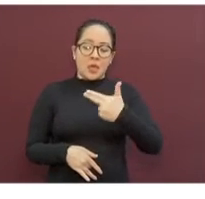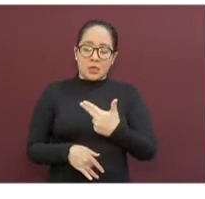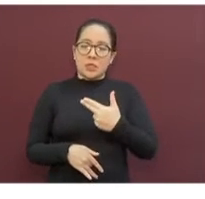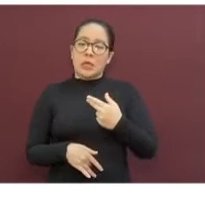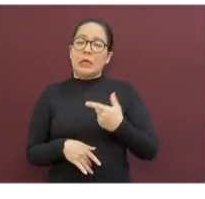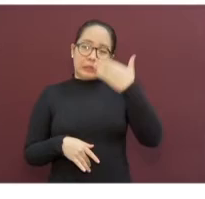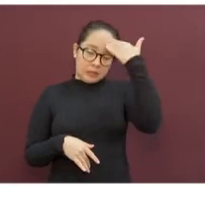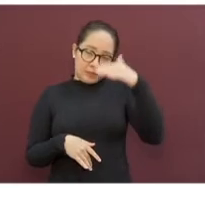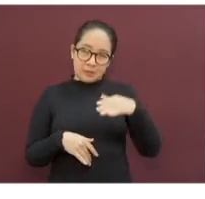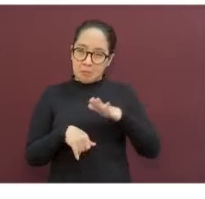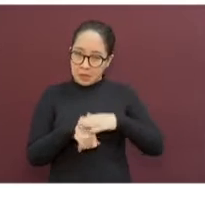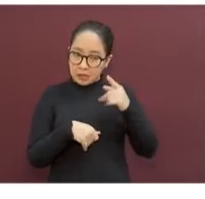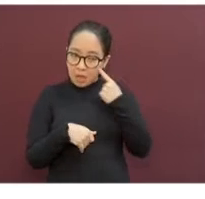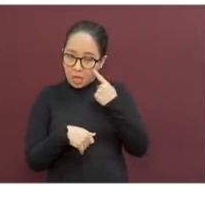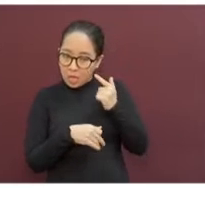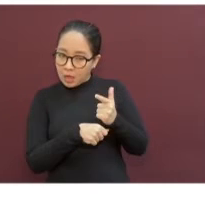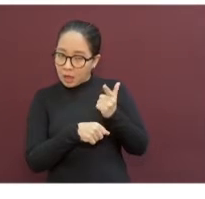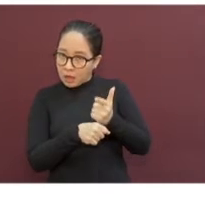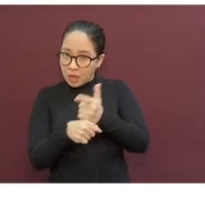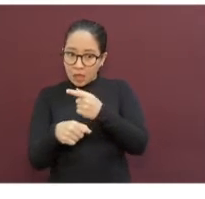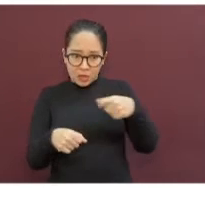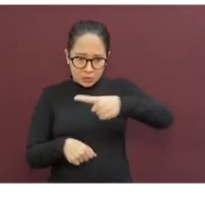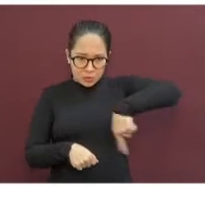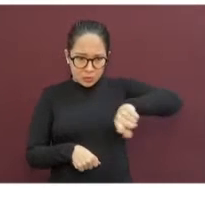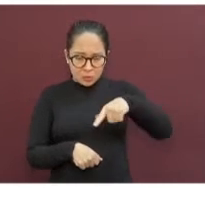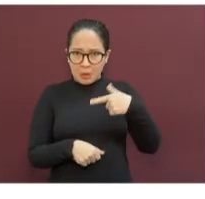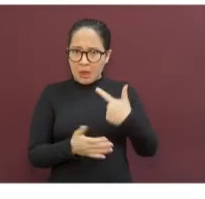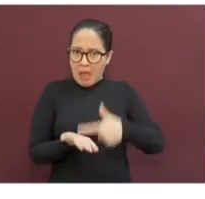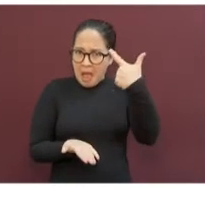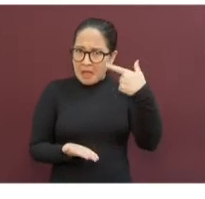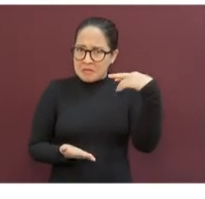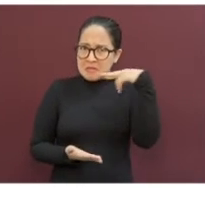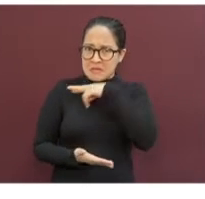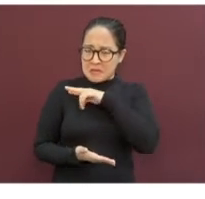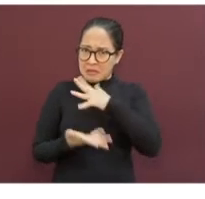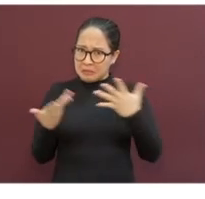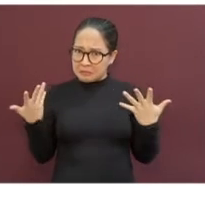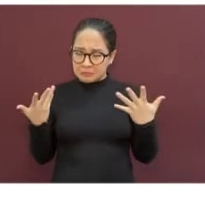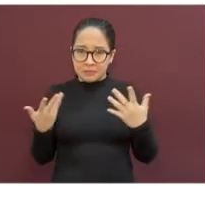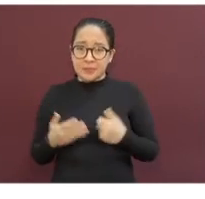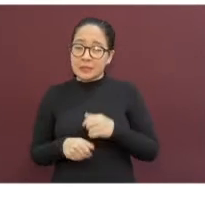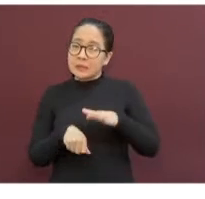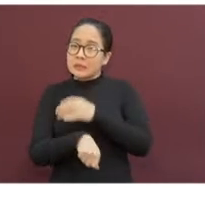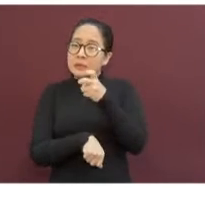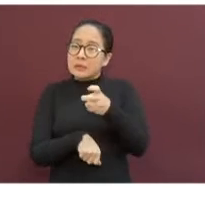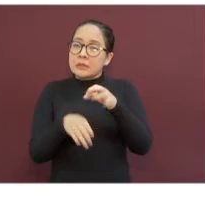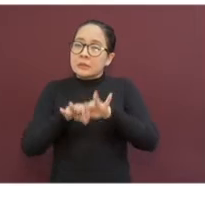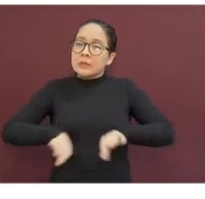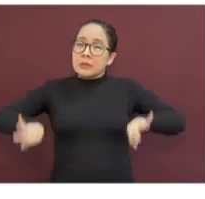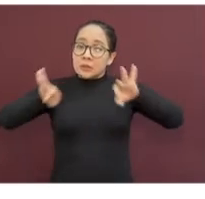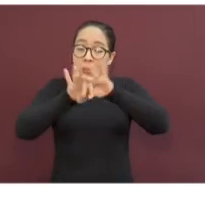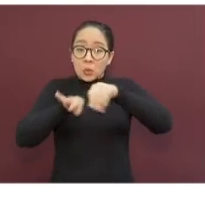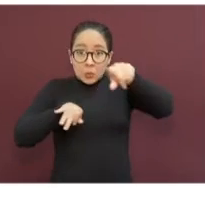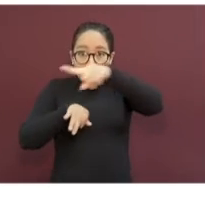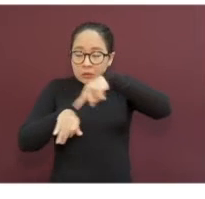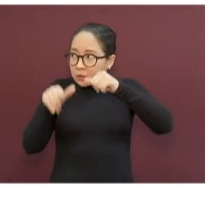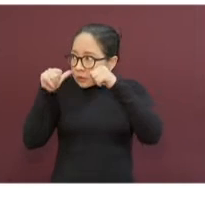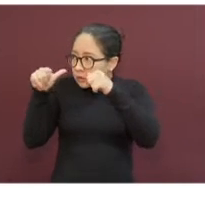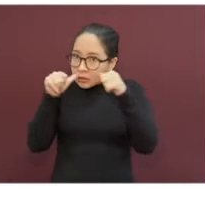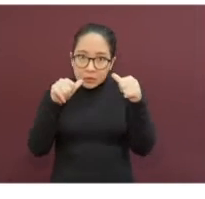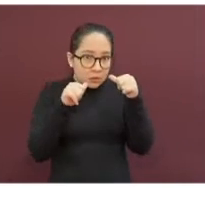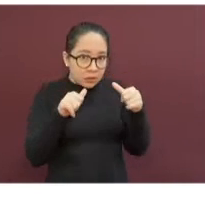las más frecuentes con una evolución muy rápida por lo que es muy importante estar atentos si presentan